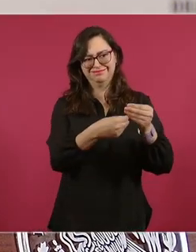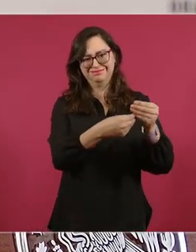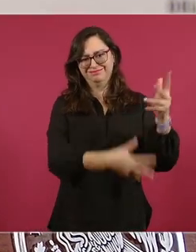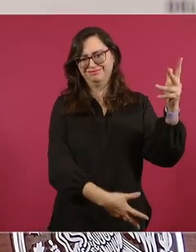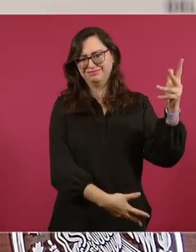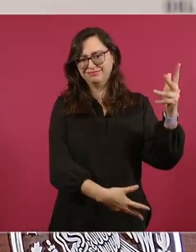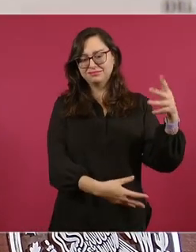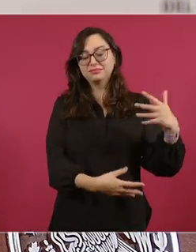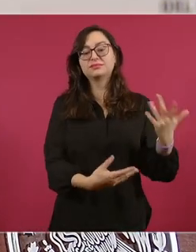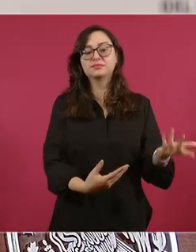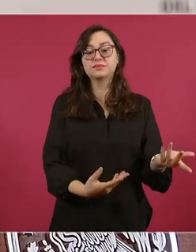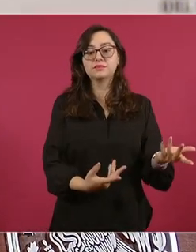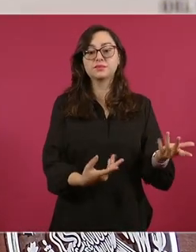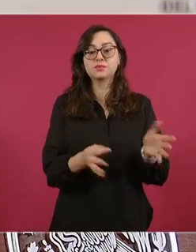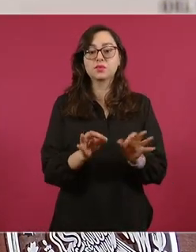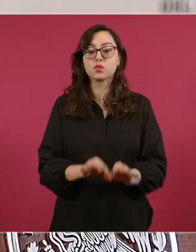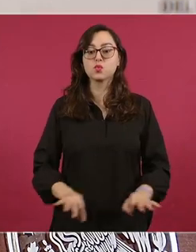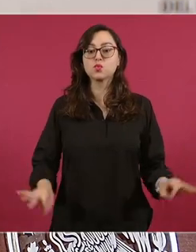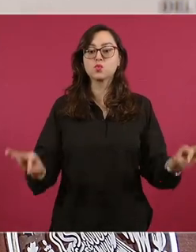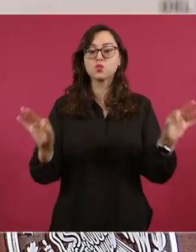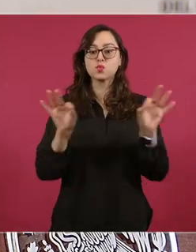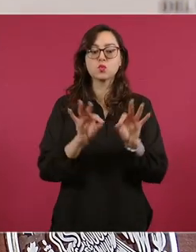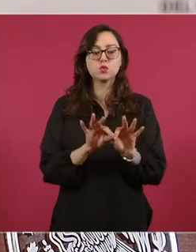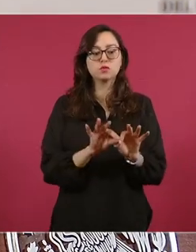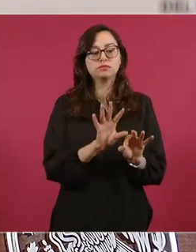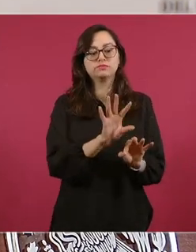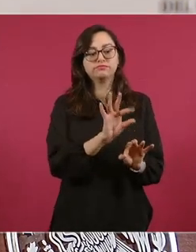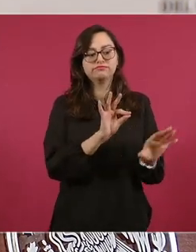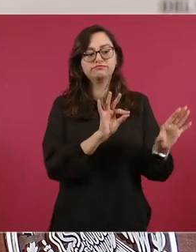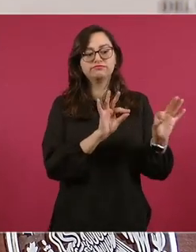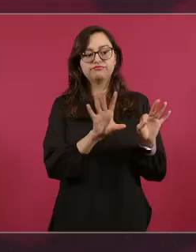Pero sí es importante porque